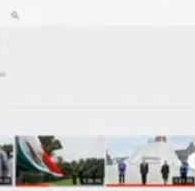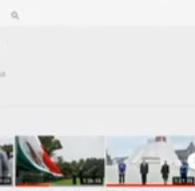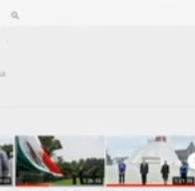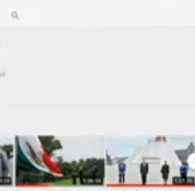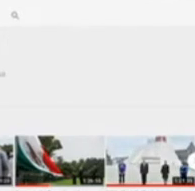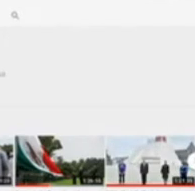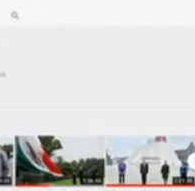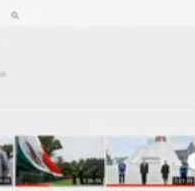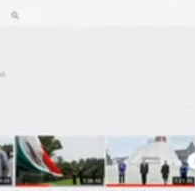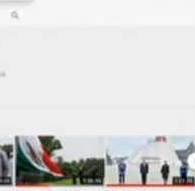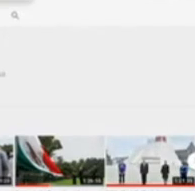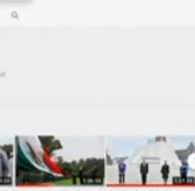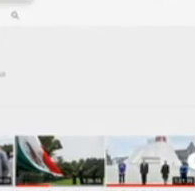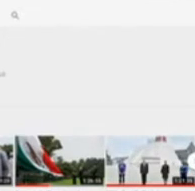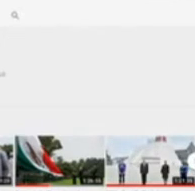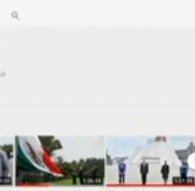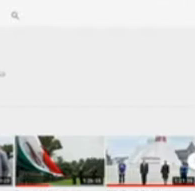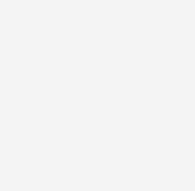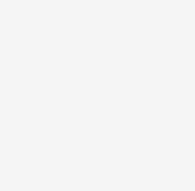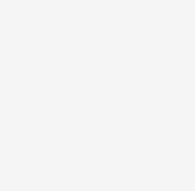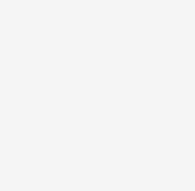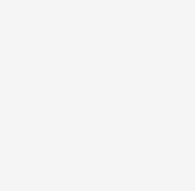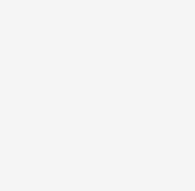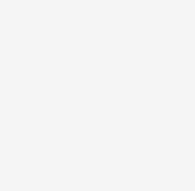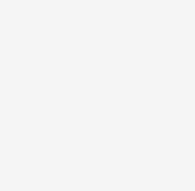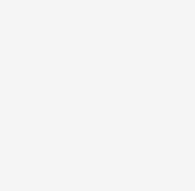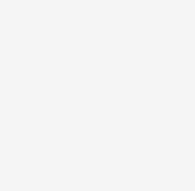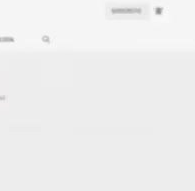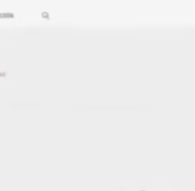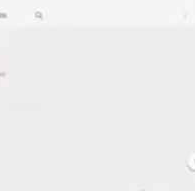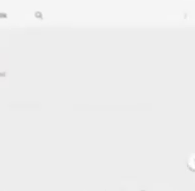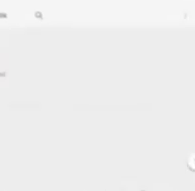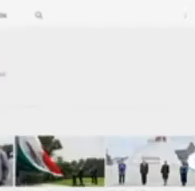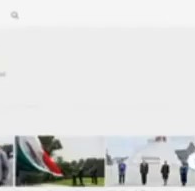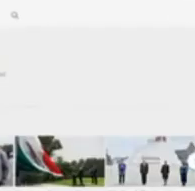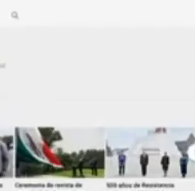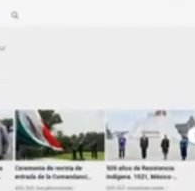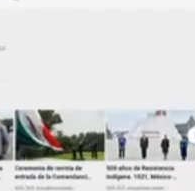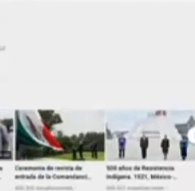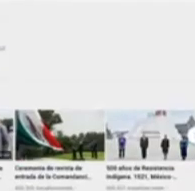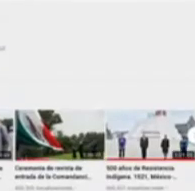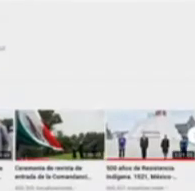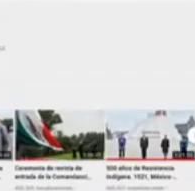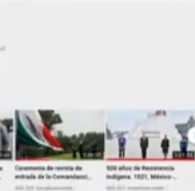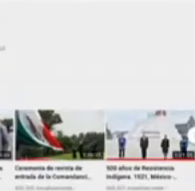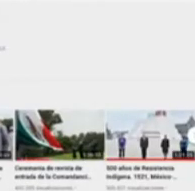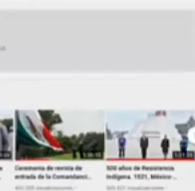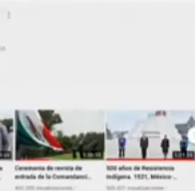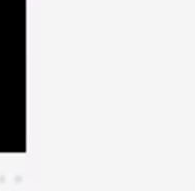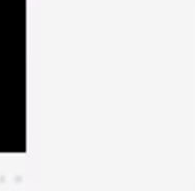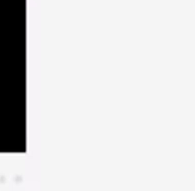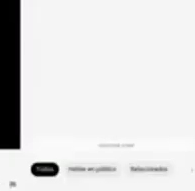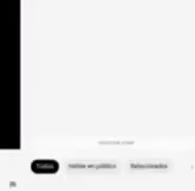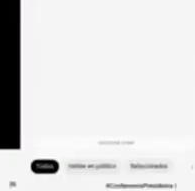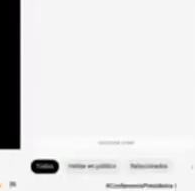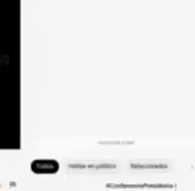En estos momentos está en vivo, vamos a ver, todos los días, de lunes a viernes, ahí está en vivo, miren, en vivo, lo